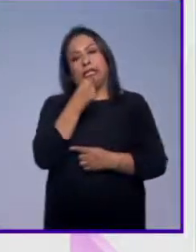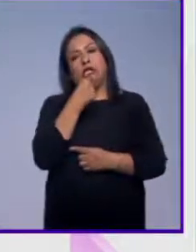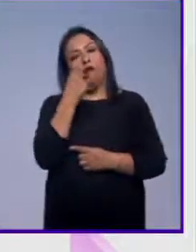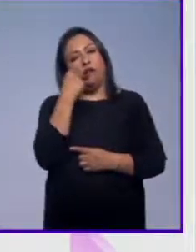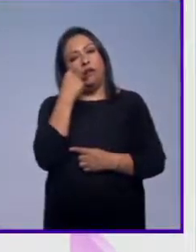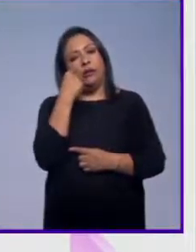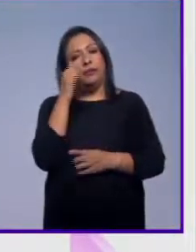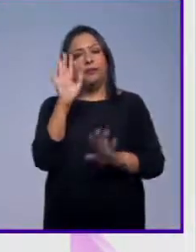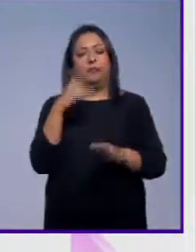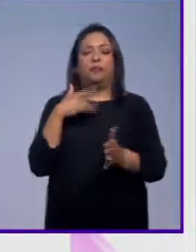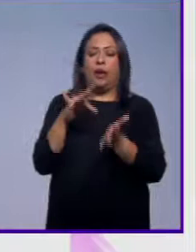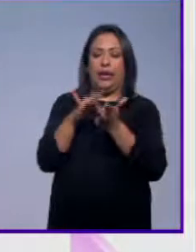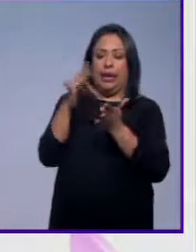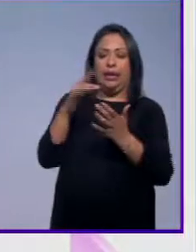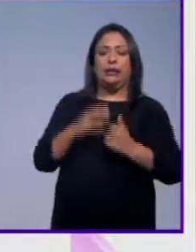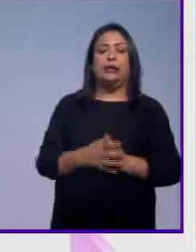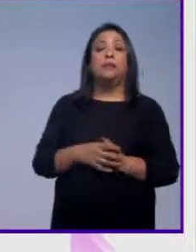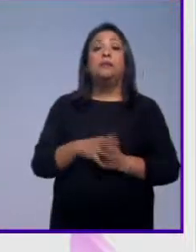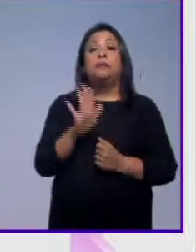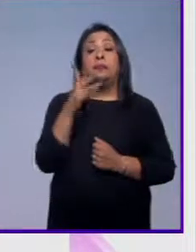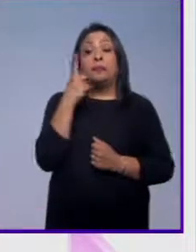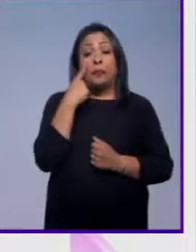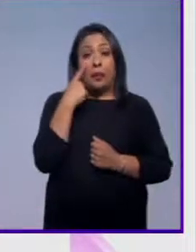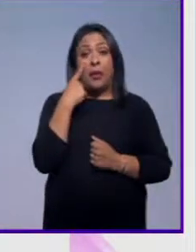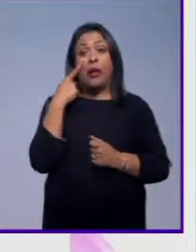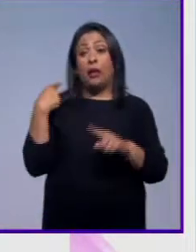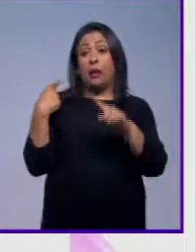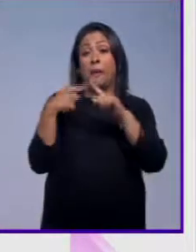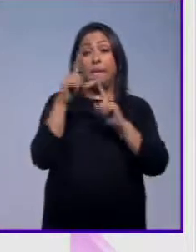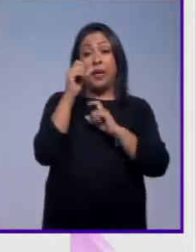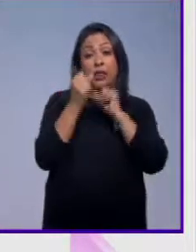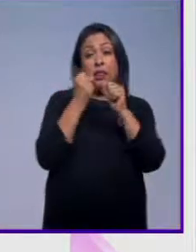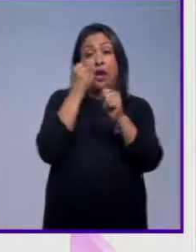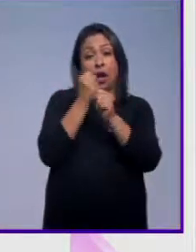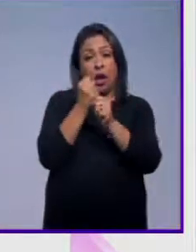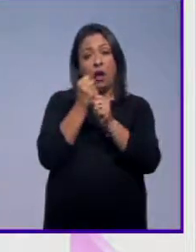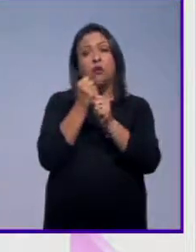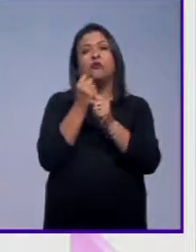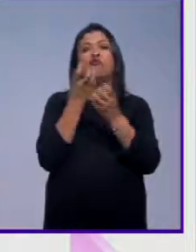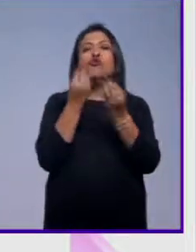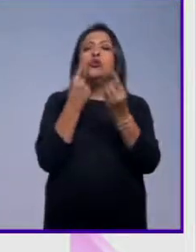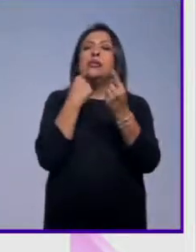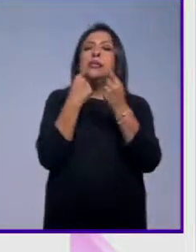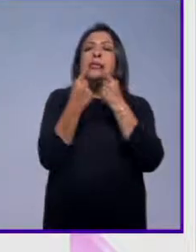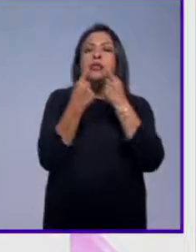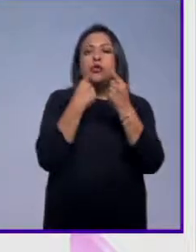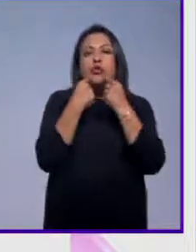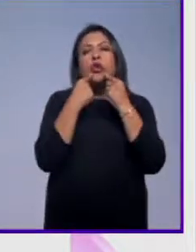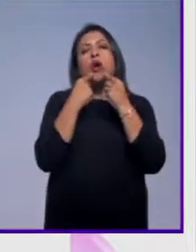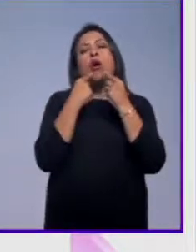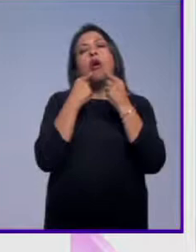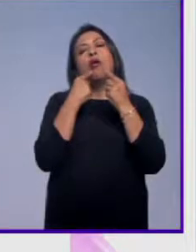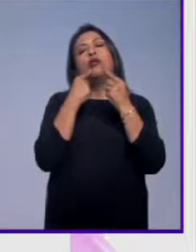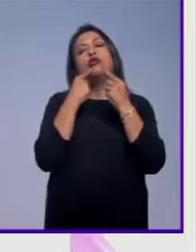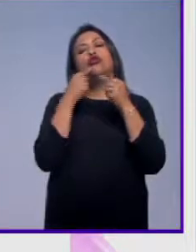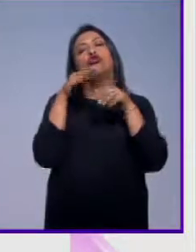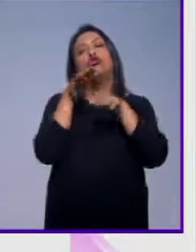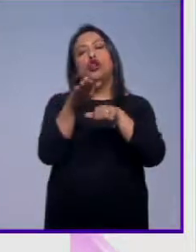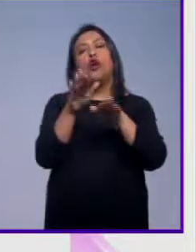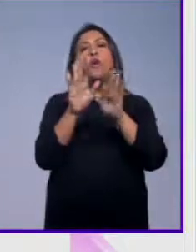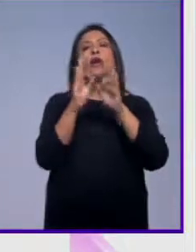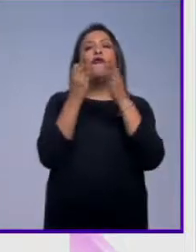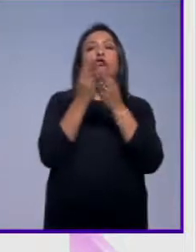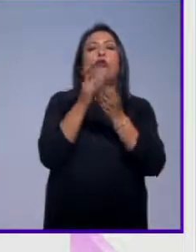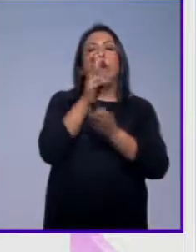gracias y bueno pues durante más de 20 años hemos estado discutiendo todas las formas de violencia no solamente la violencia